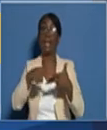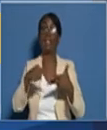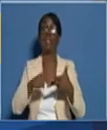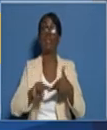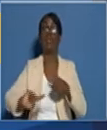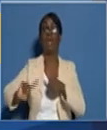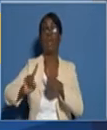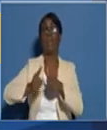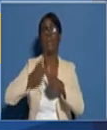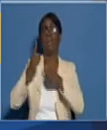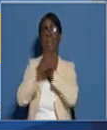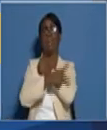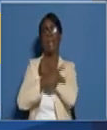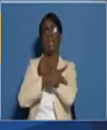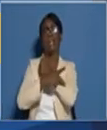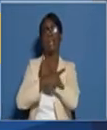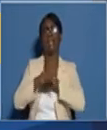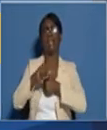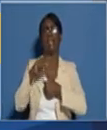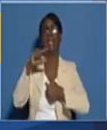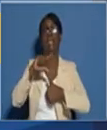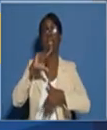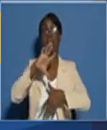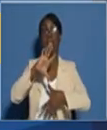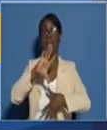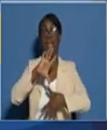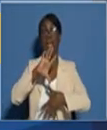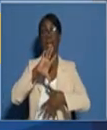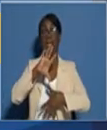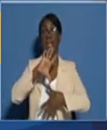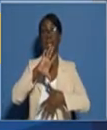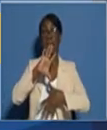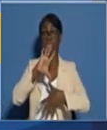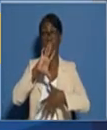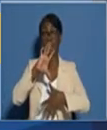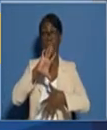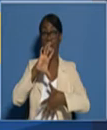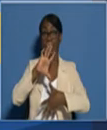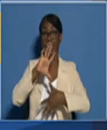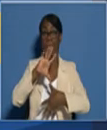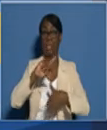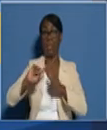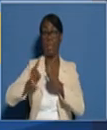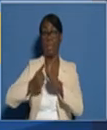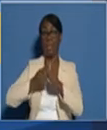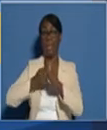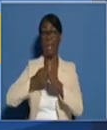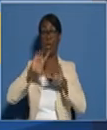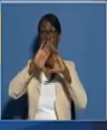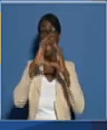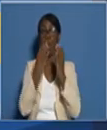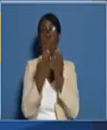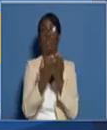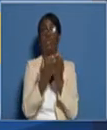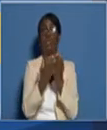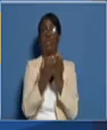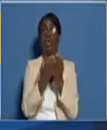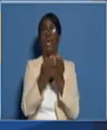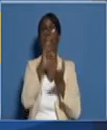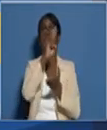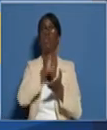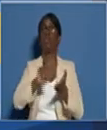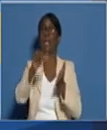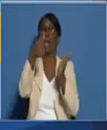primer país de la región, del continente, y uno de los primeros países en el mundo en utilizar